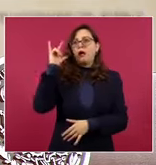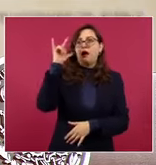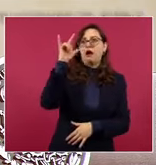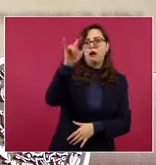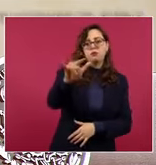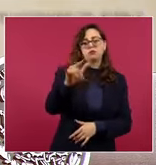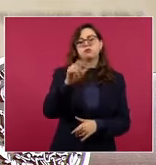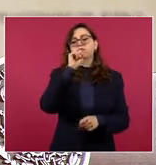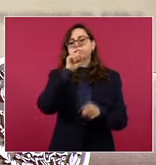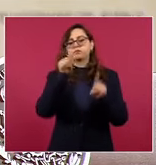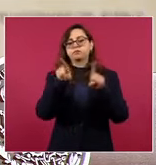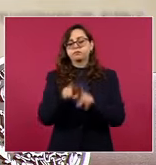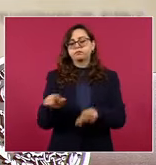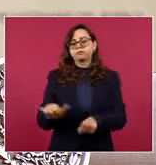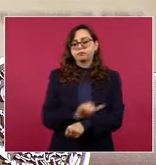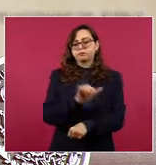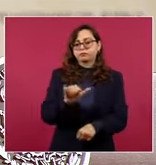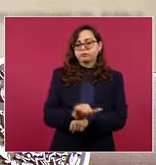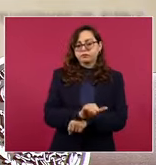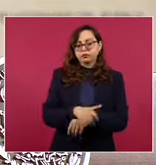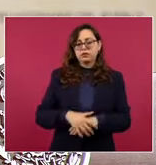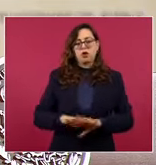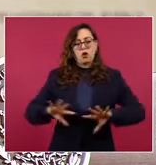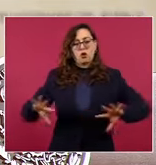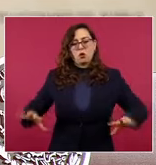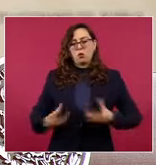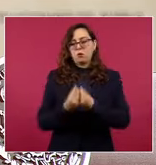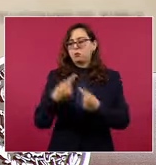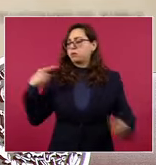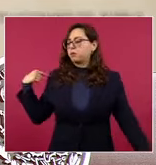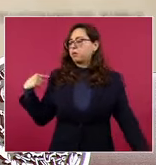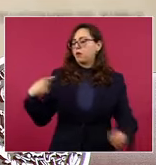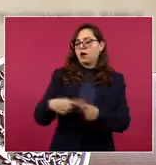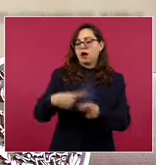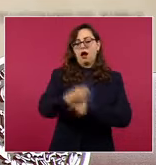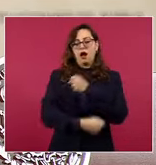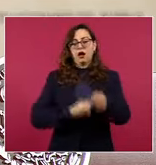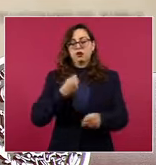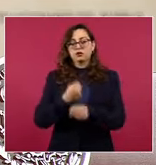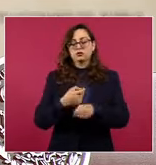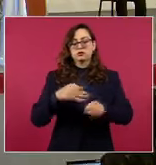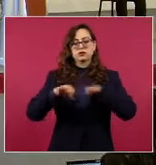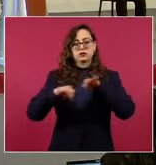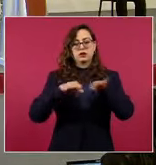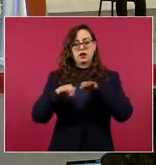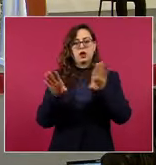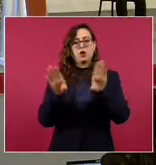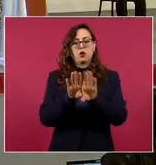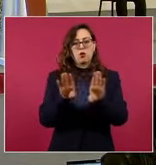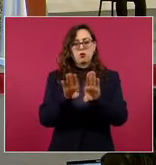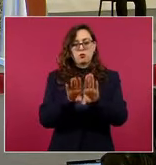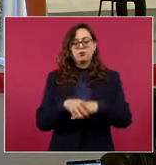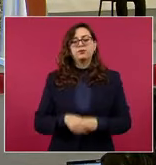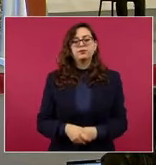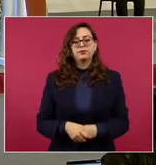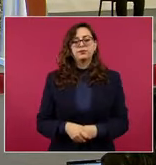logros que se han obtenido a través de estos años. En lo que se refiere a aseguramiento en la